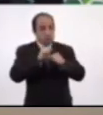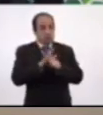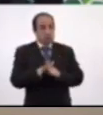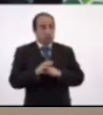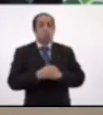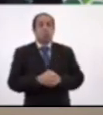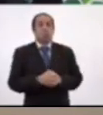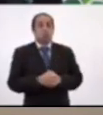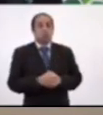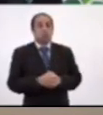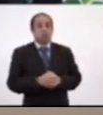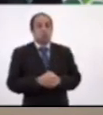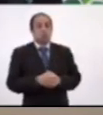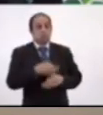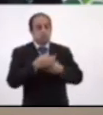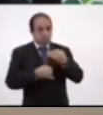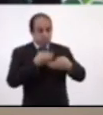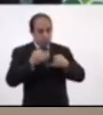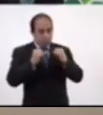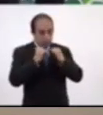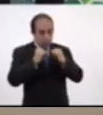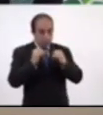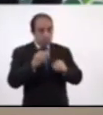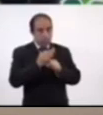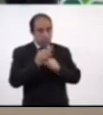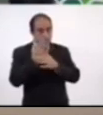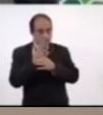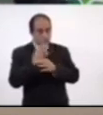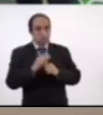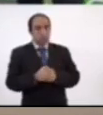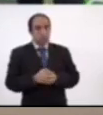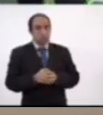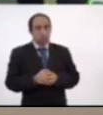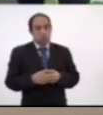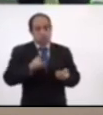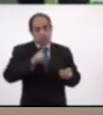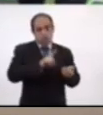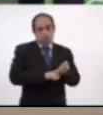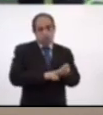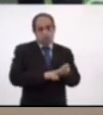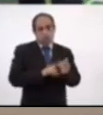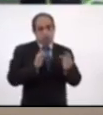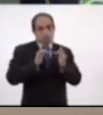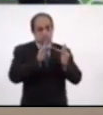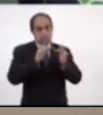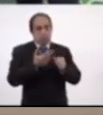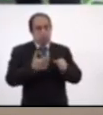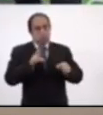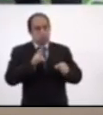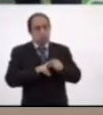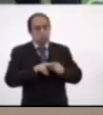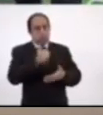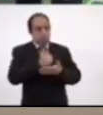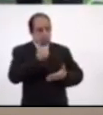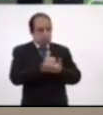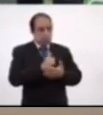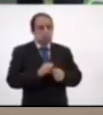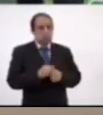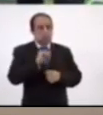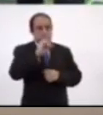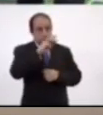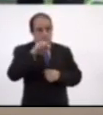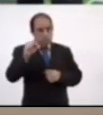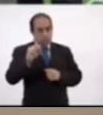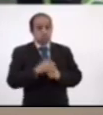COVID de todas las instituciones, porque ahorita nos mencionan las que pertenecen a la red hospitalaria de la ciudad, del